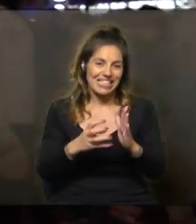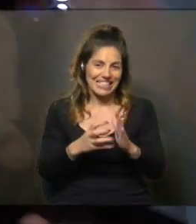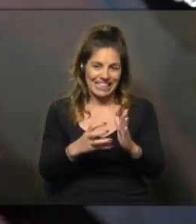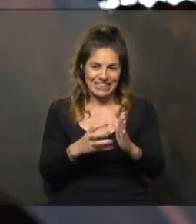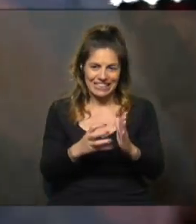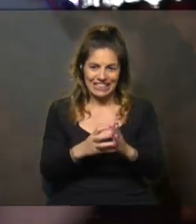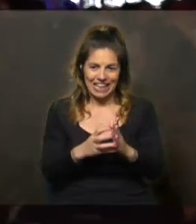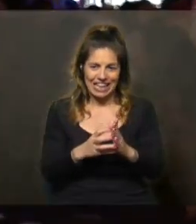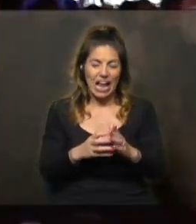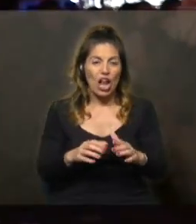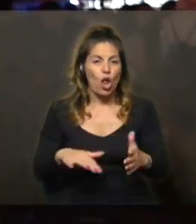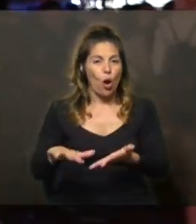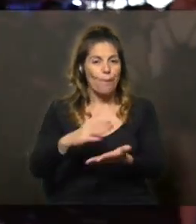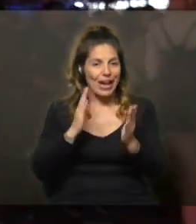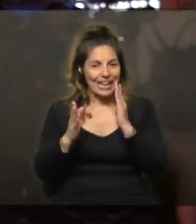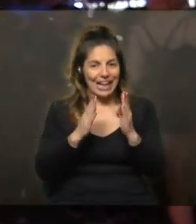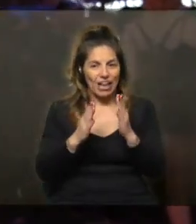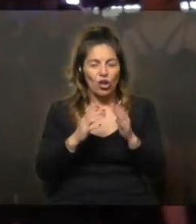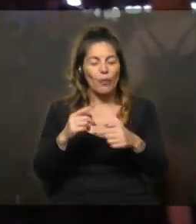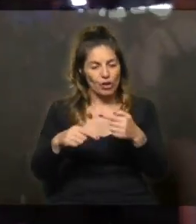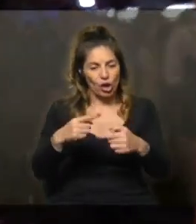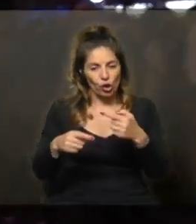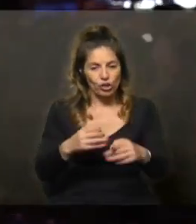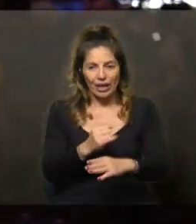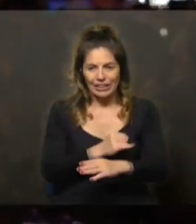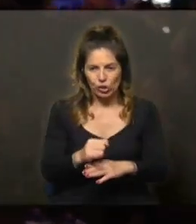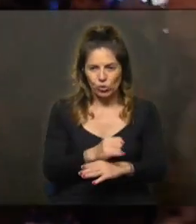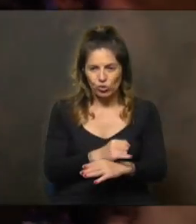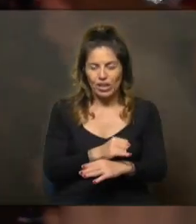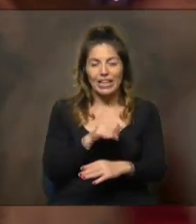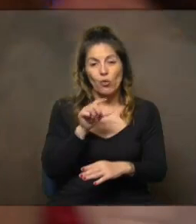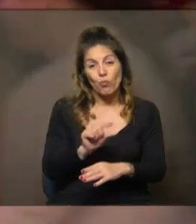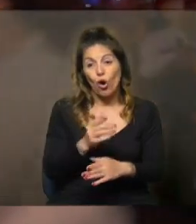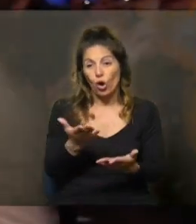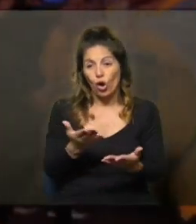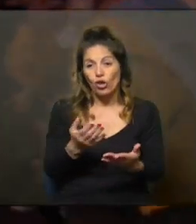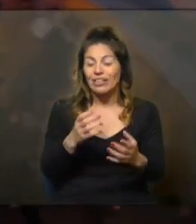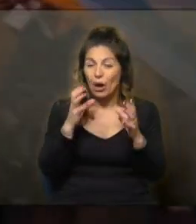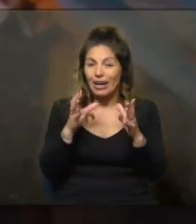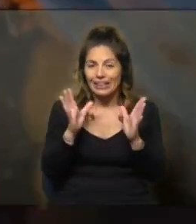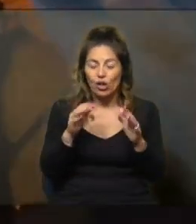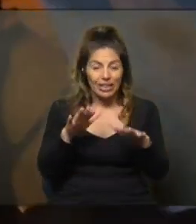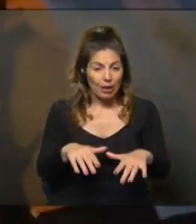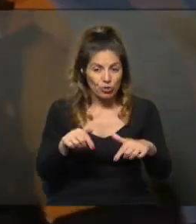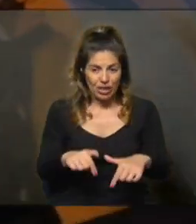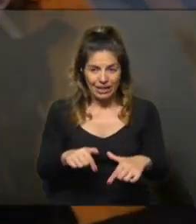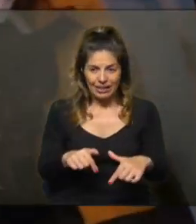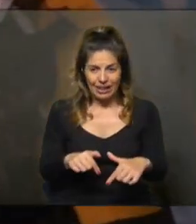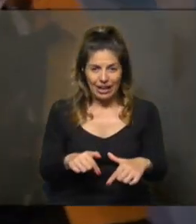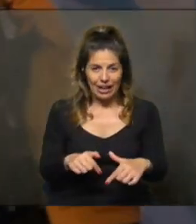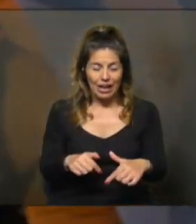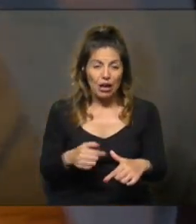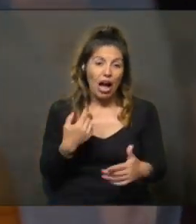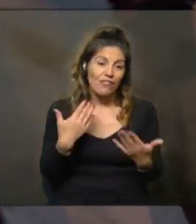hacia los mercados fuertes de que va a haber una continuidad institucional que era un poco lo que estaba en riesgo nosotros nos quedamos aquí juntando